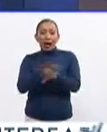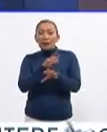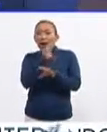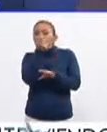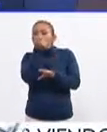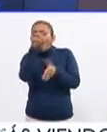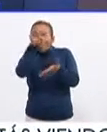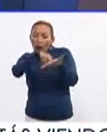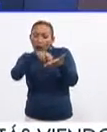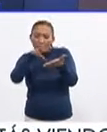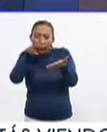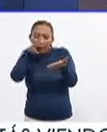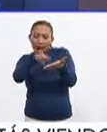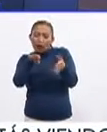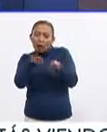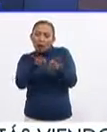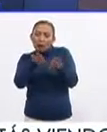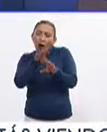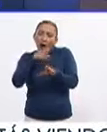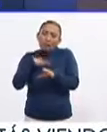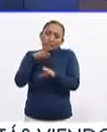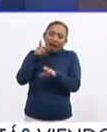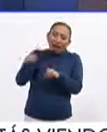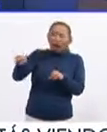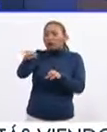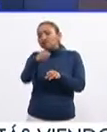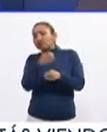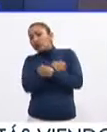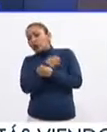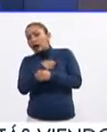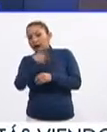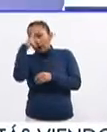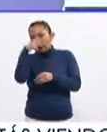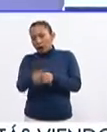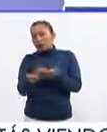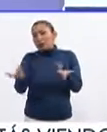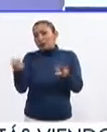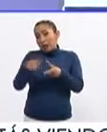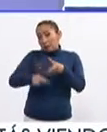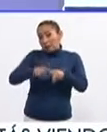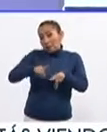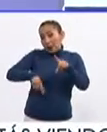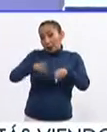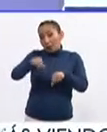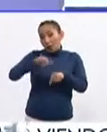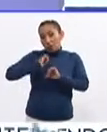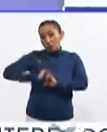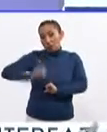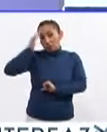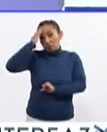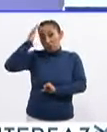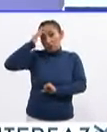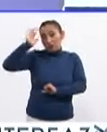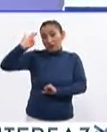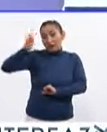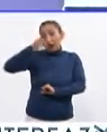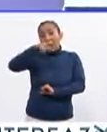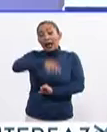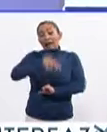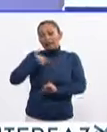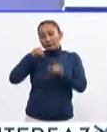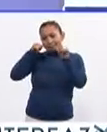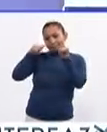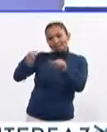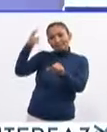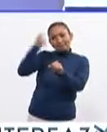un poquito y ver cómo es que se va a mejorar la educación en nuestro país. Y de acuerdo con lo que establece la autoridad federal, bueno, es tener en